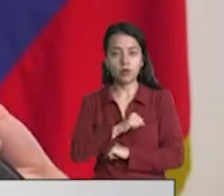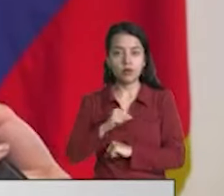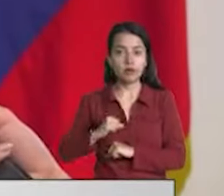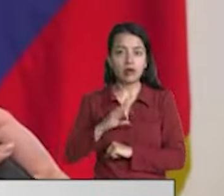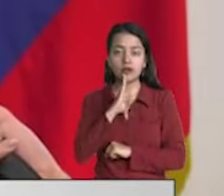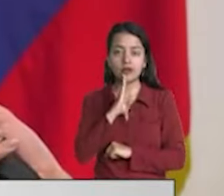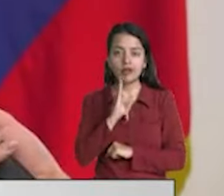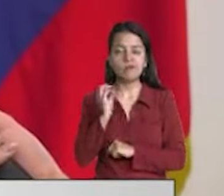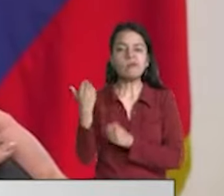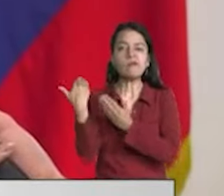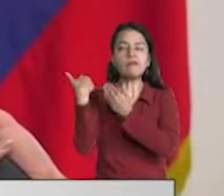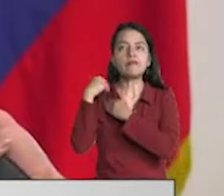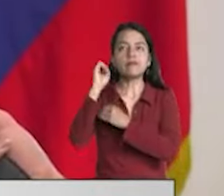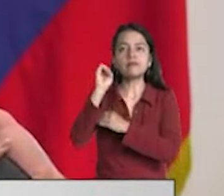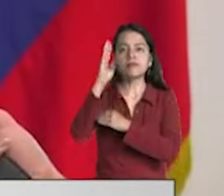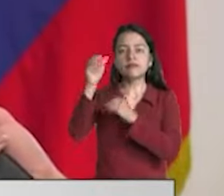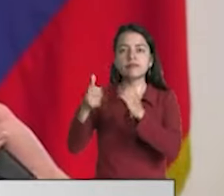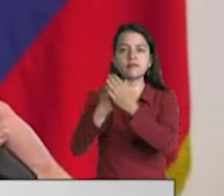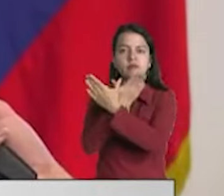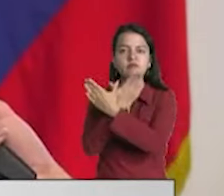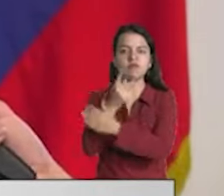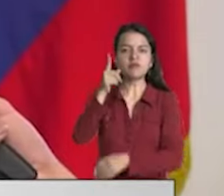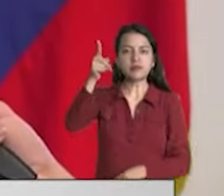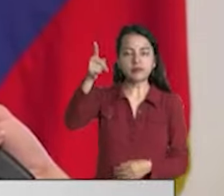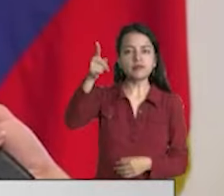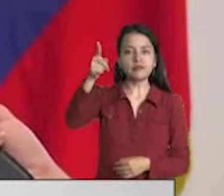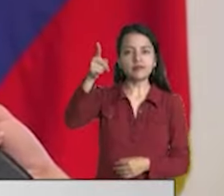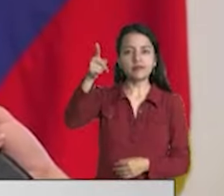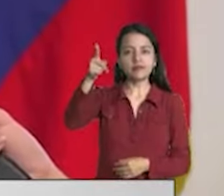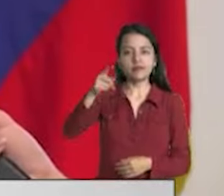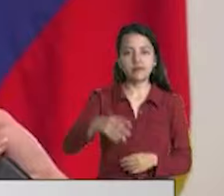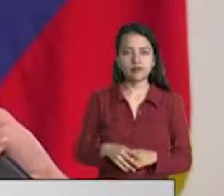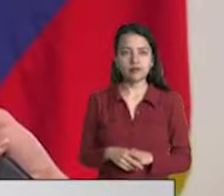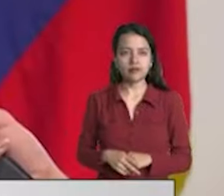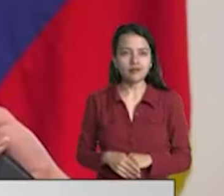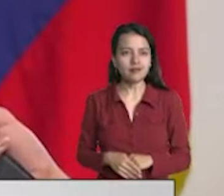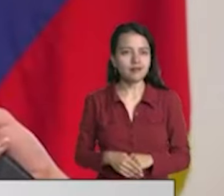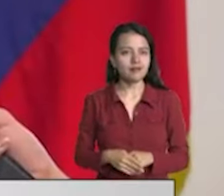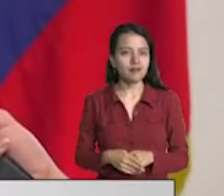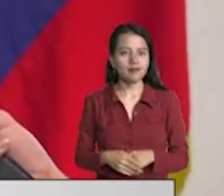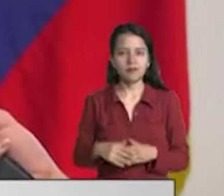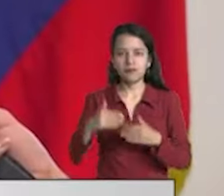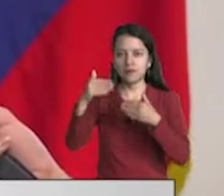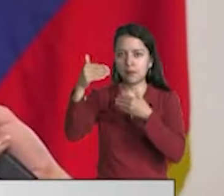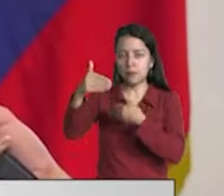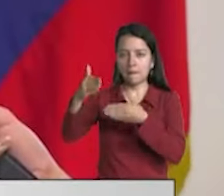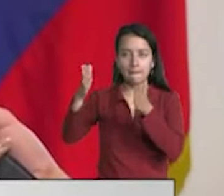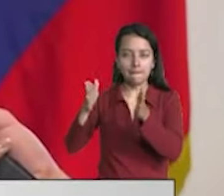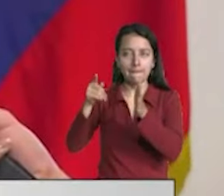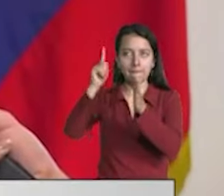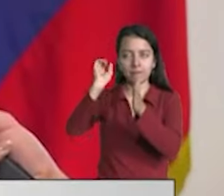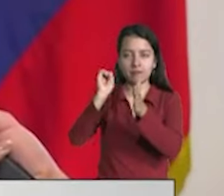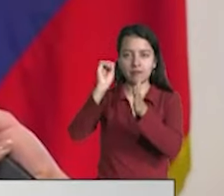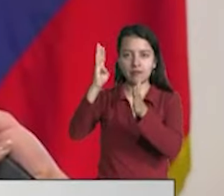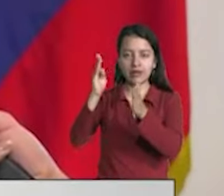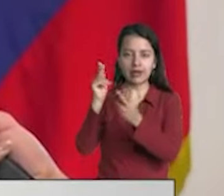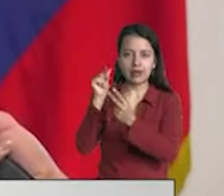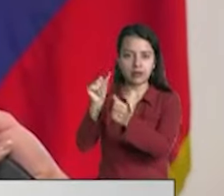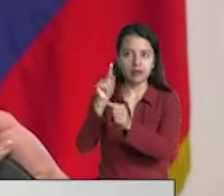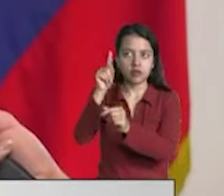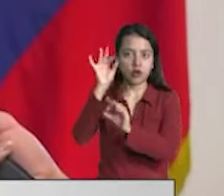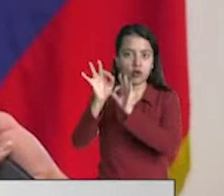que el Banco de la República tiene los custodios, como todo lo que es banca de inversiones, que son los que en última instancia cuidan